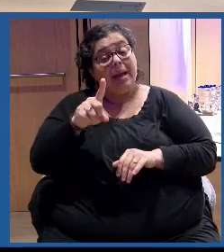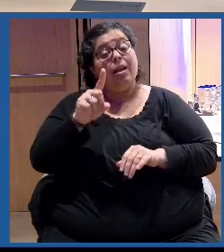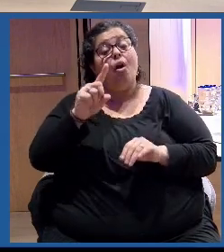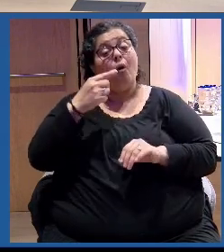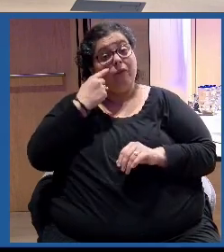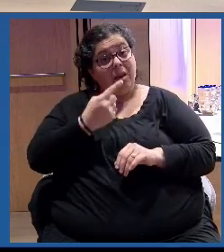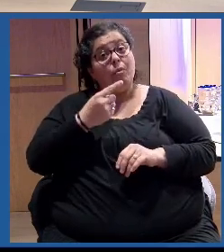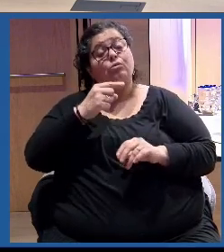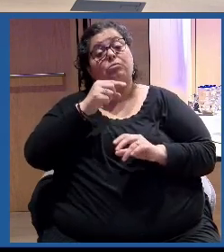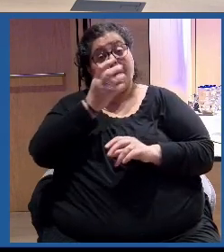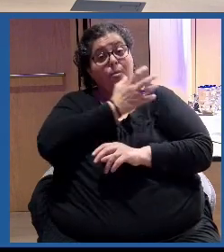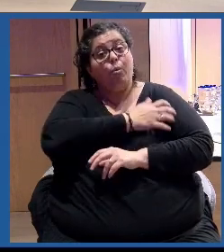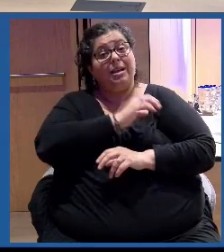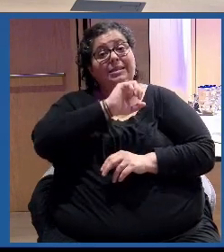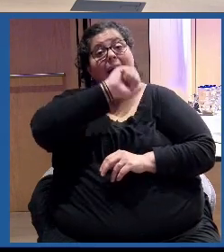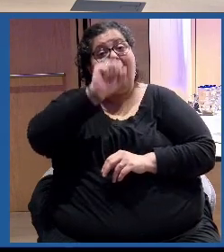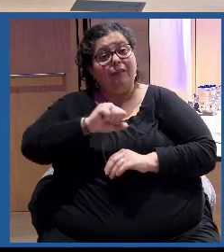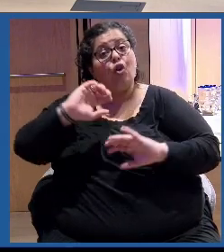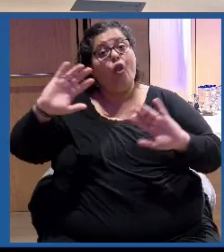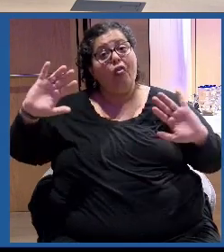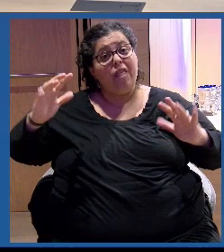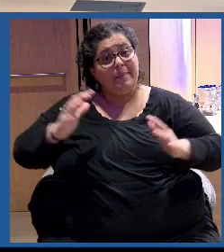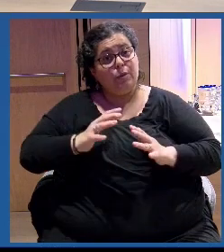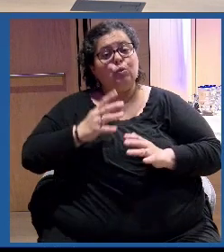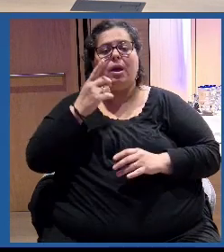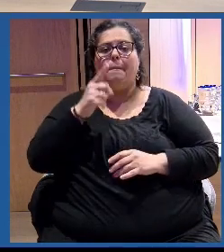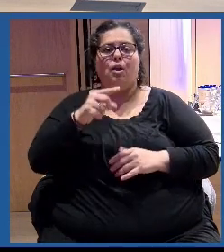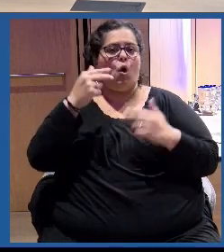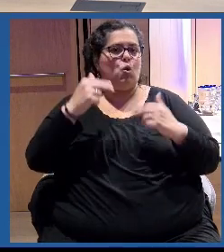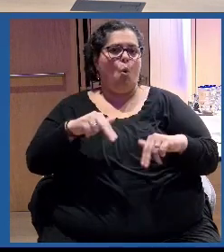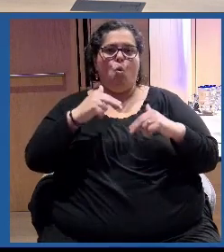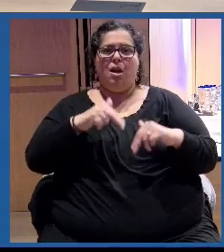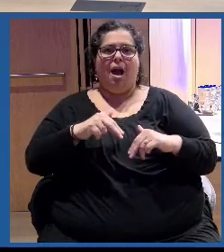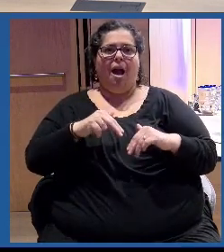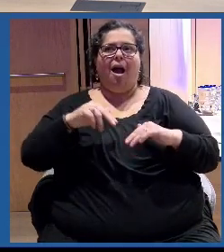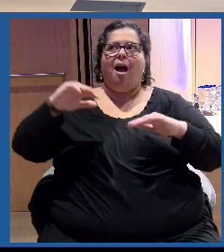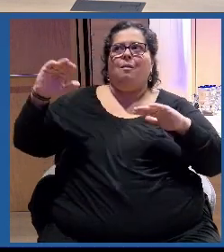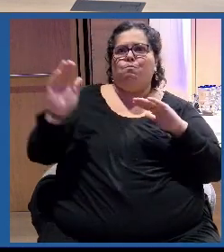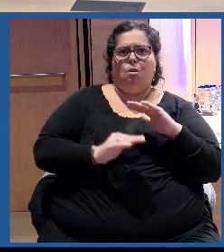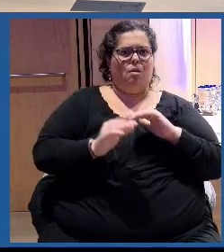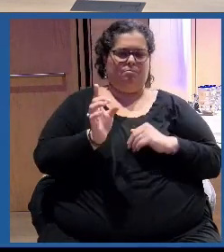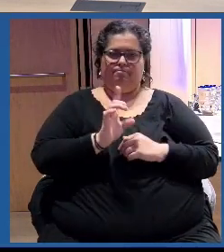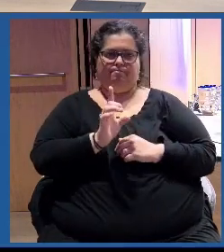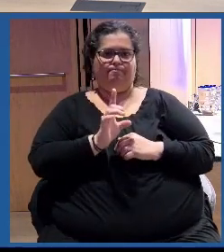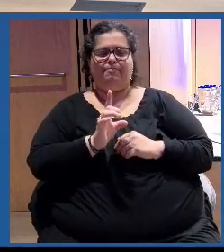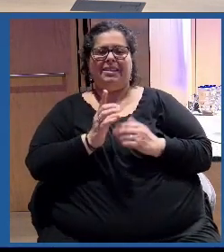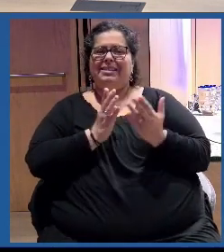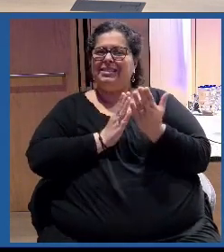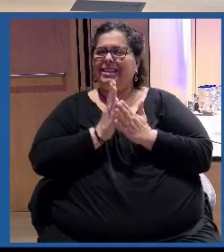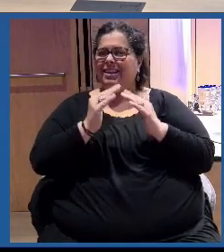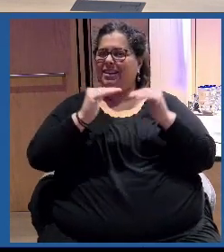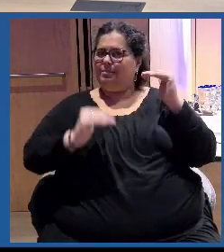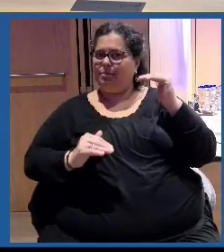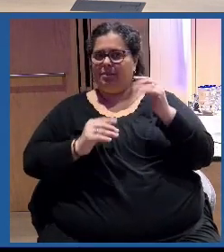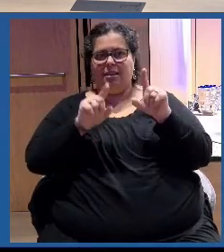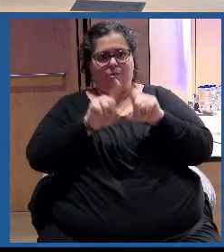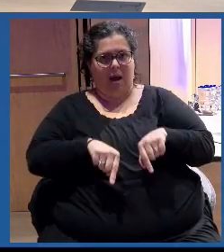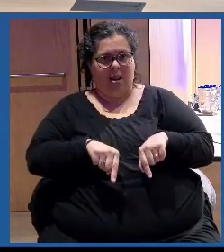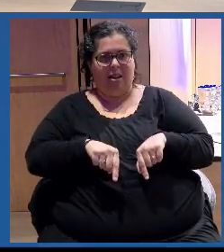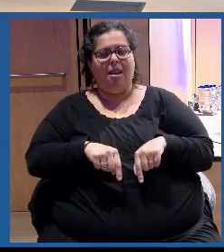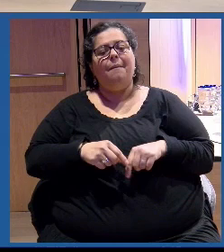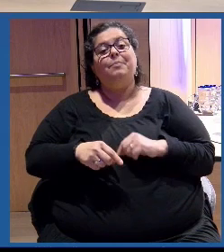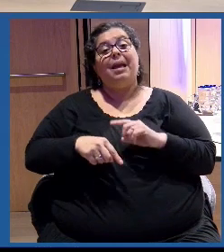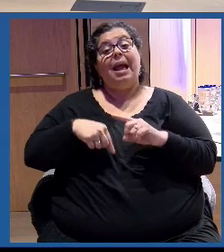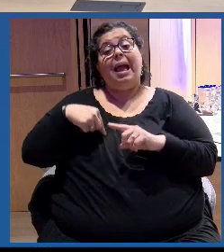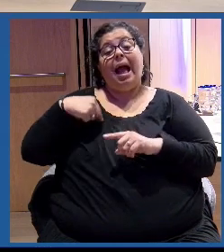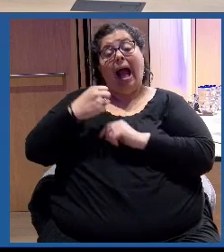pero nunca se toca la brecha, ¿no? Lo que nosotros llamamos lo que continúa la brecha. Incluso ese proceso de bajada comenzó a subir en